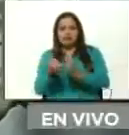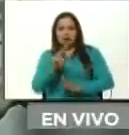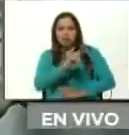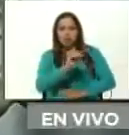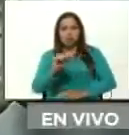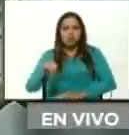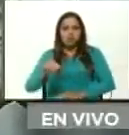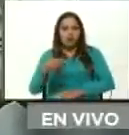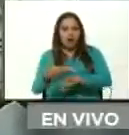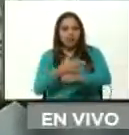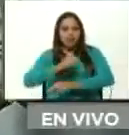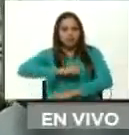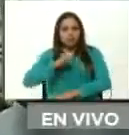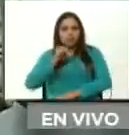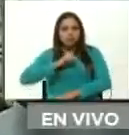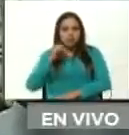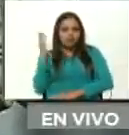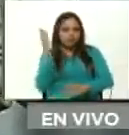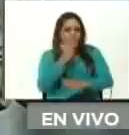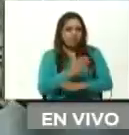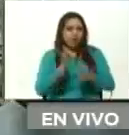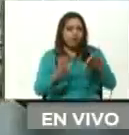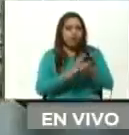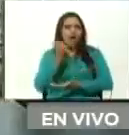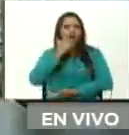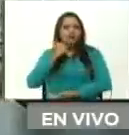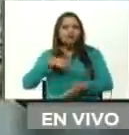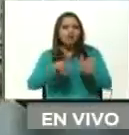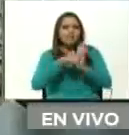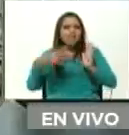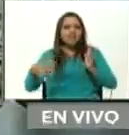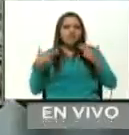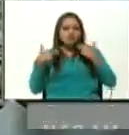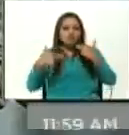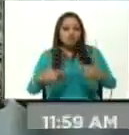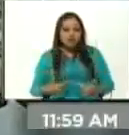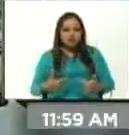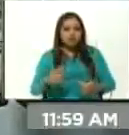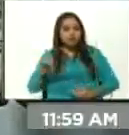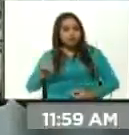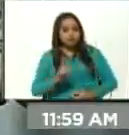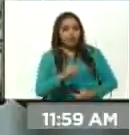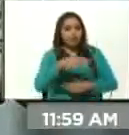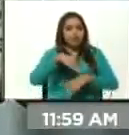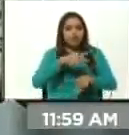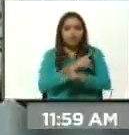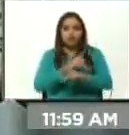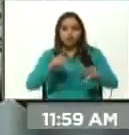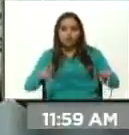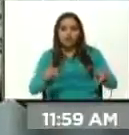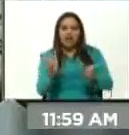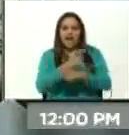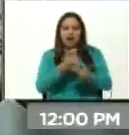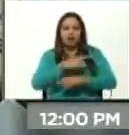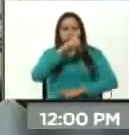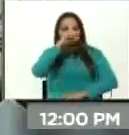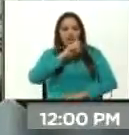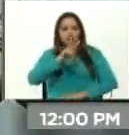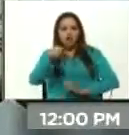funcionarios condenados por violaciones a derechos humanos a partir de nuestra llegada al Ministerio Público en agosto del año